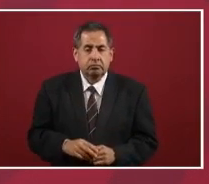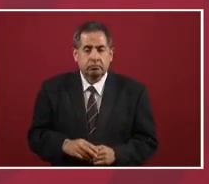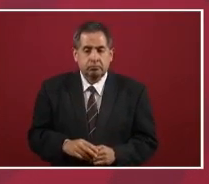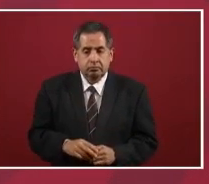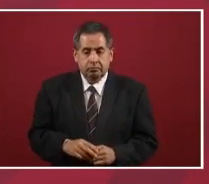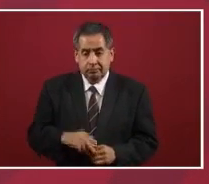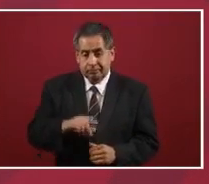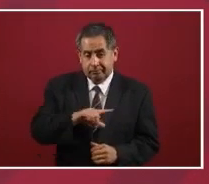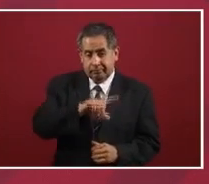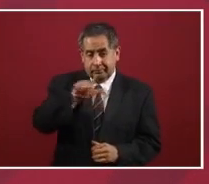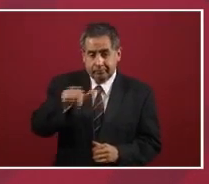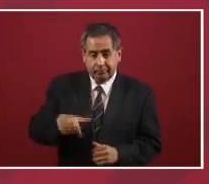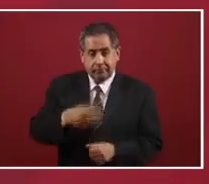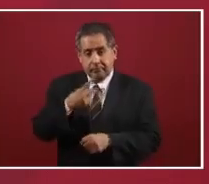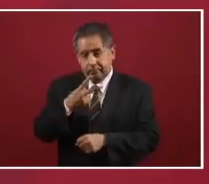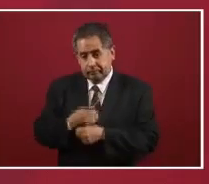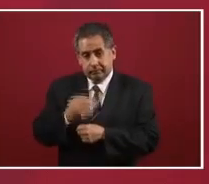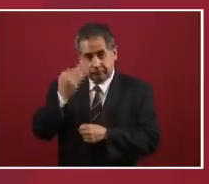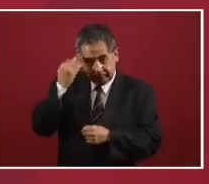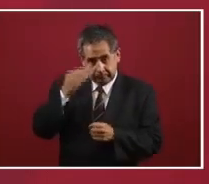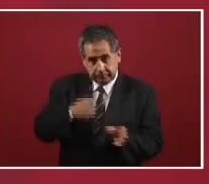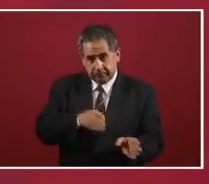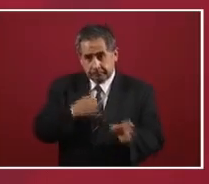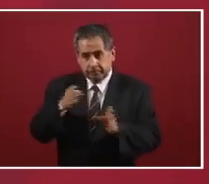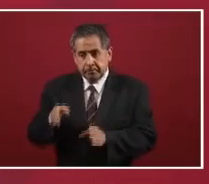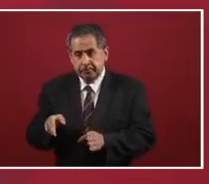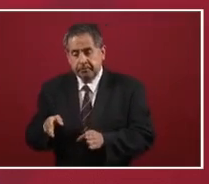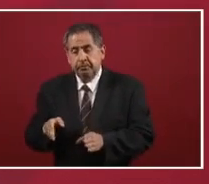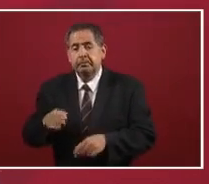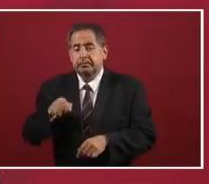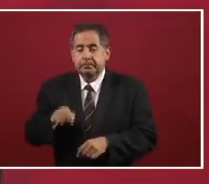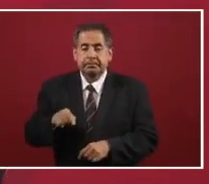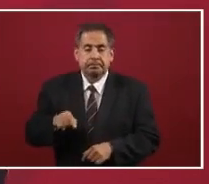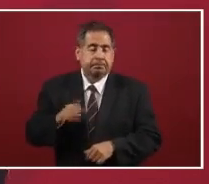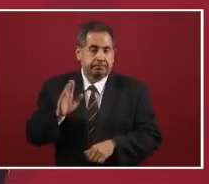La segunda etapa fue la más